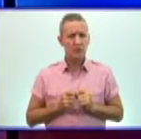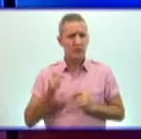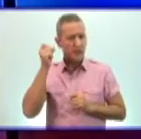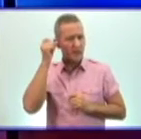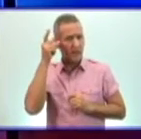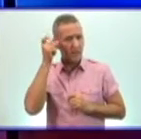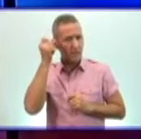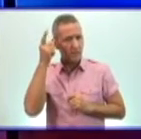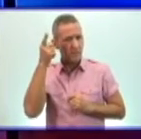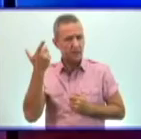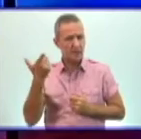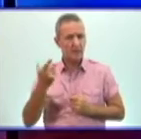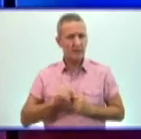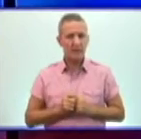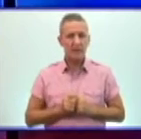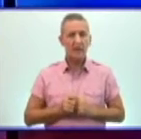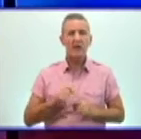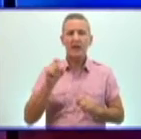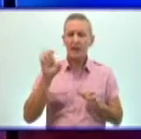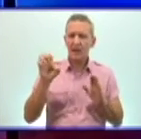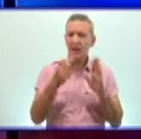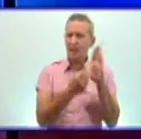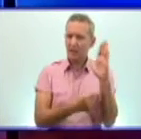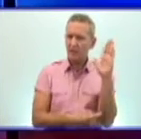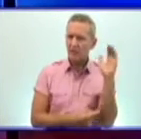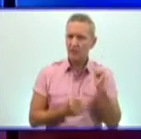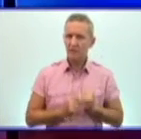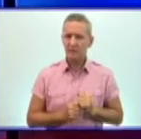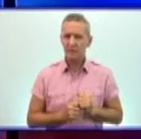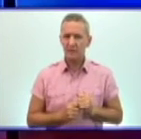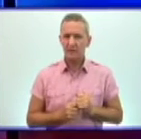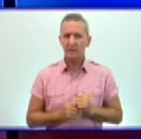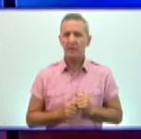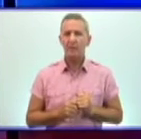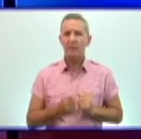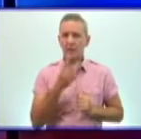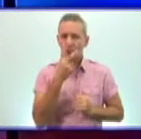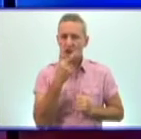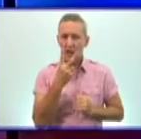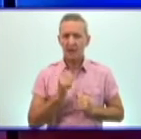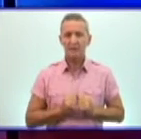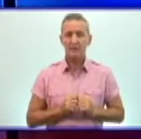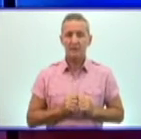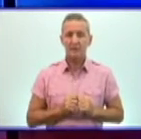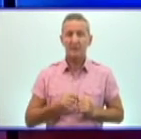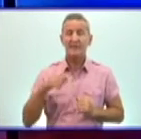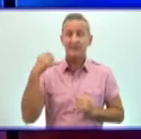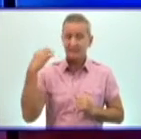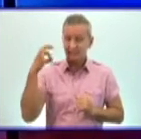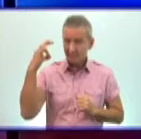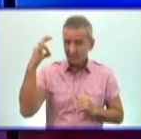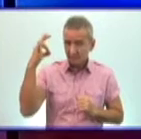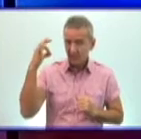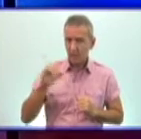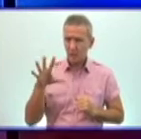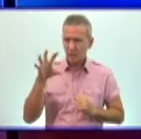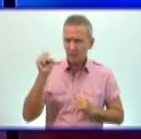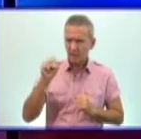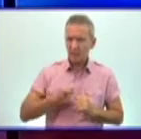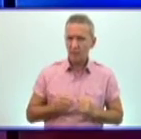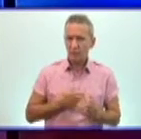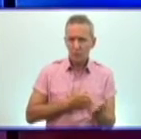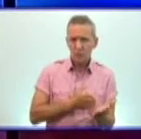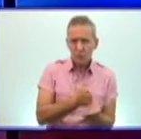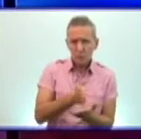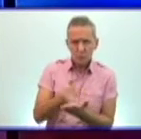experiencia. Esos son elementos que de alguna manera vamos a establecer acá para, desde esa lógica, entender los caminos